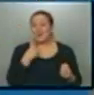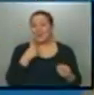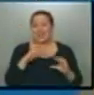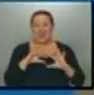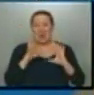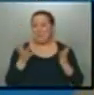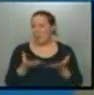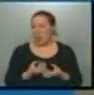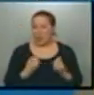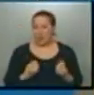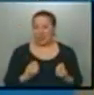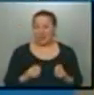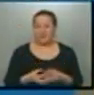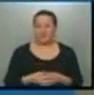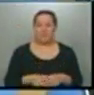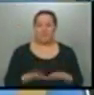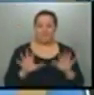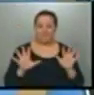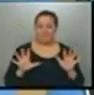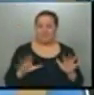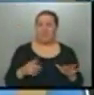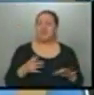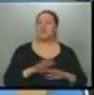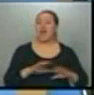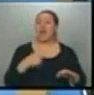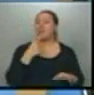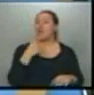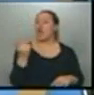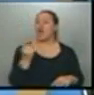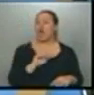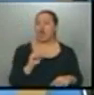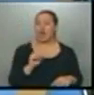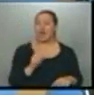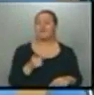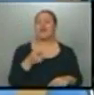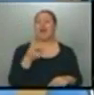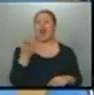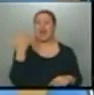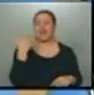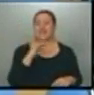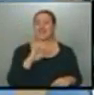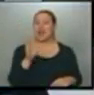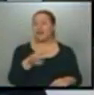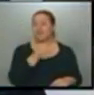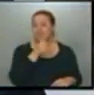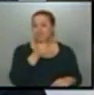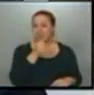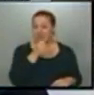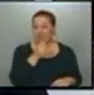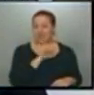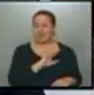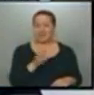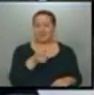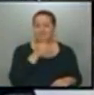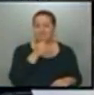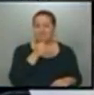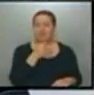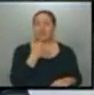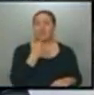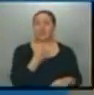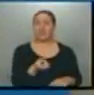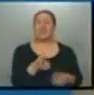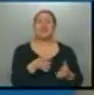lados. Esperen, ya está negado esto. ¡Ah, no! Ella, ayer la entrevistaron a ella. La entrevistaron de Gráfica y le